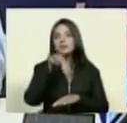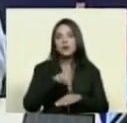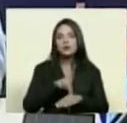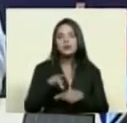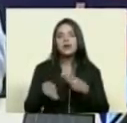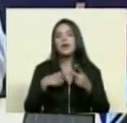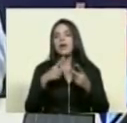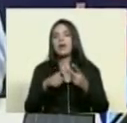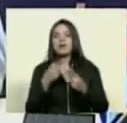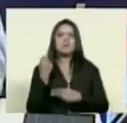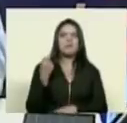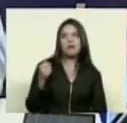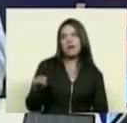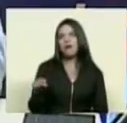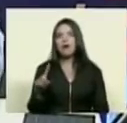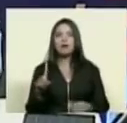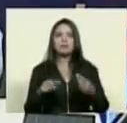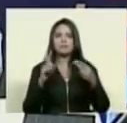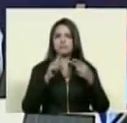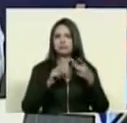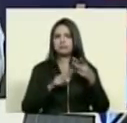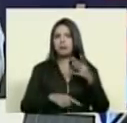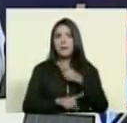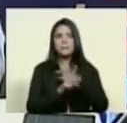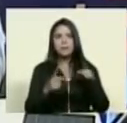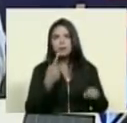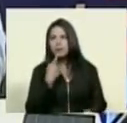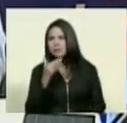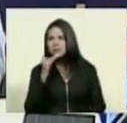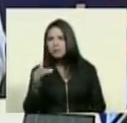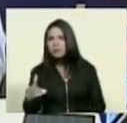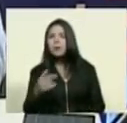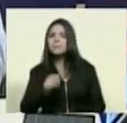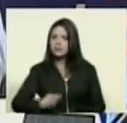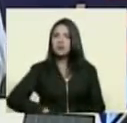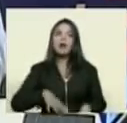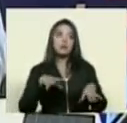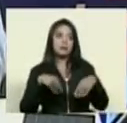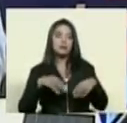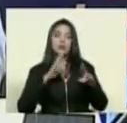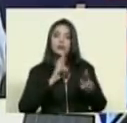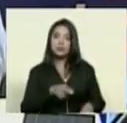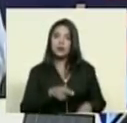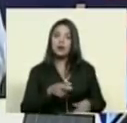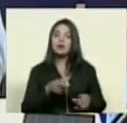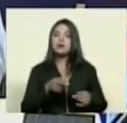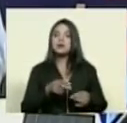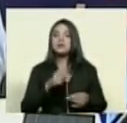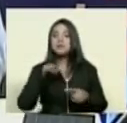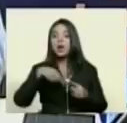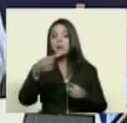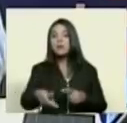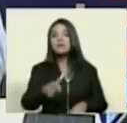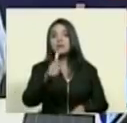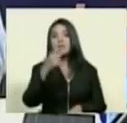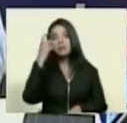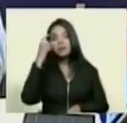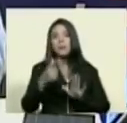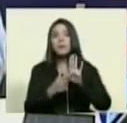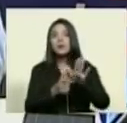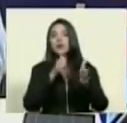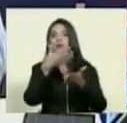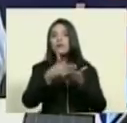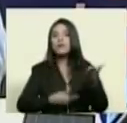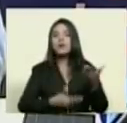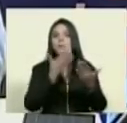si el desacato, etcétera. Pero no dicen nada de que el presidente reconoció el resultado y estaba 10 días después presentando su informe